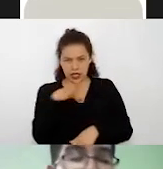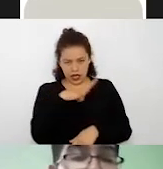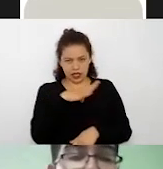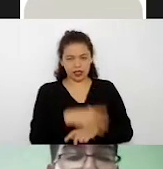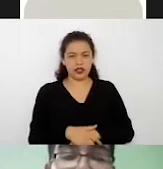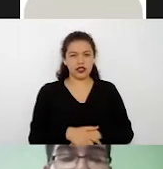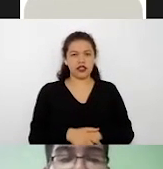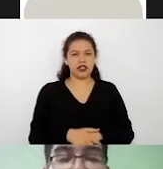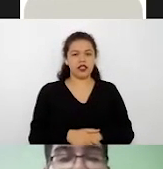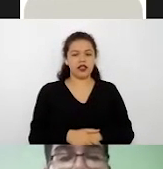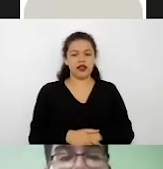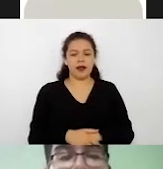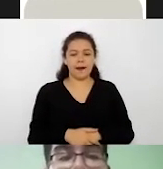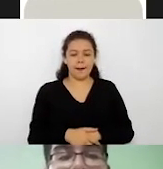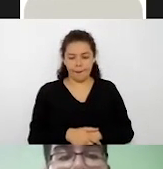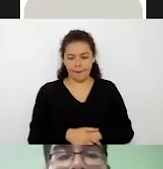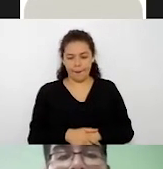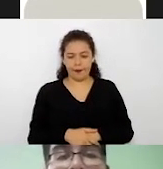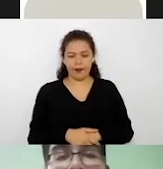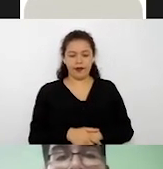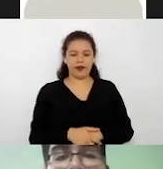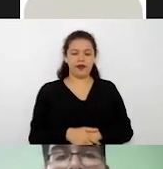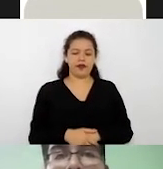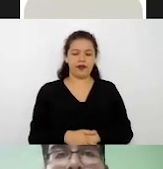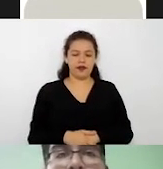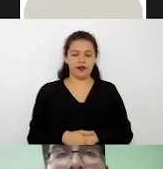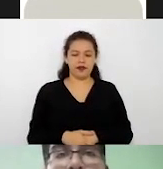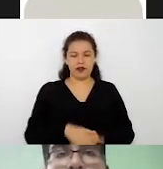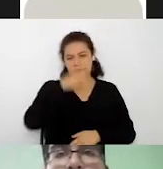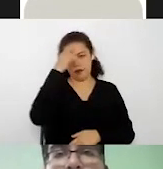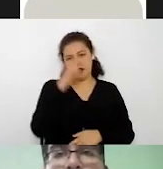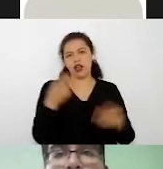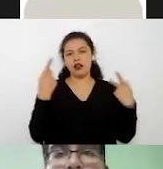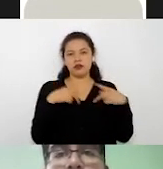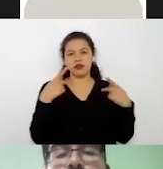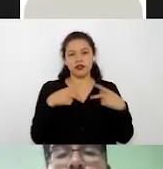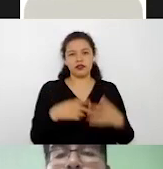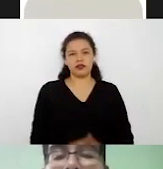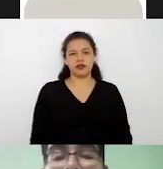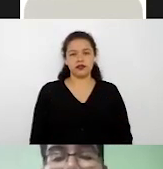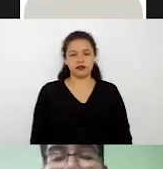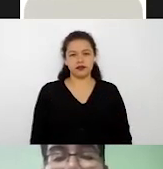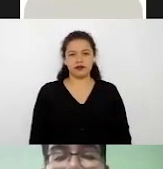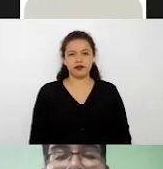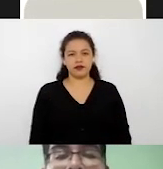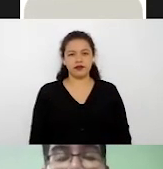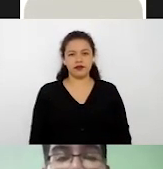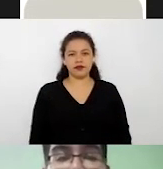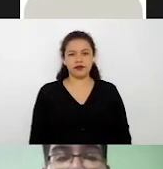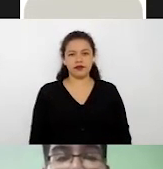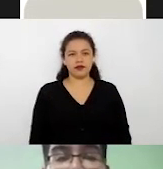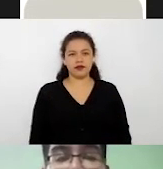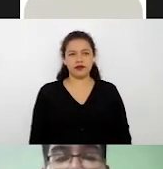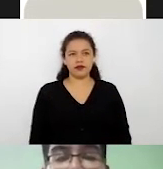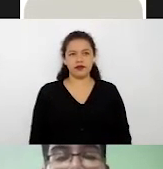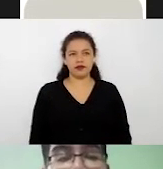En donde hay gente que también nos hace, no solo en cuanto a